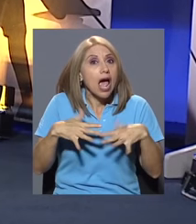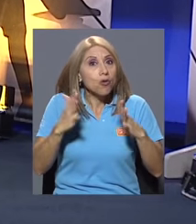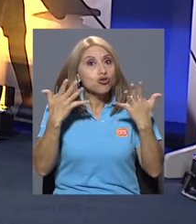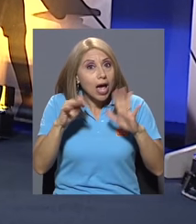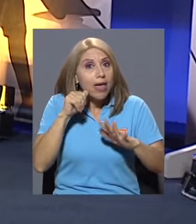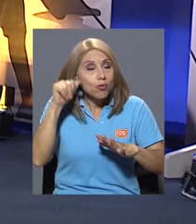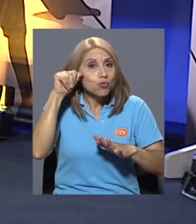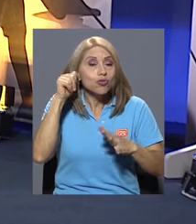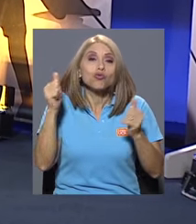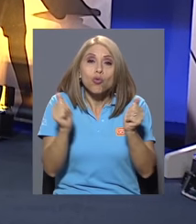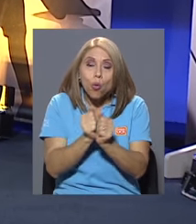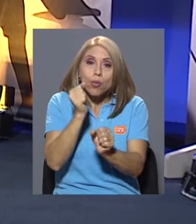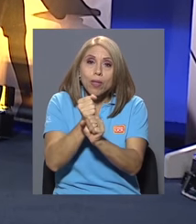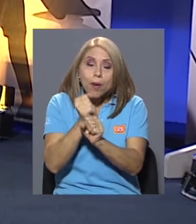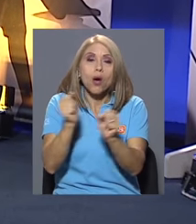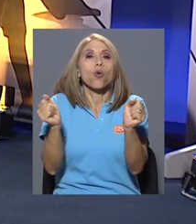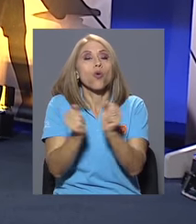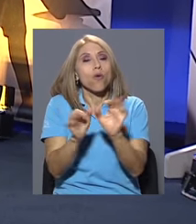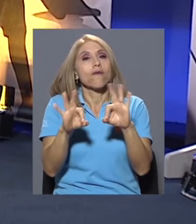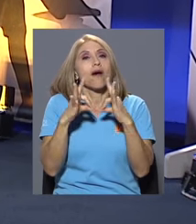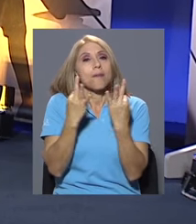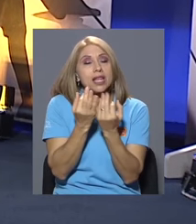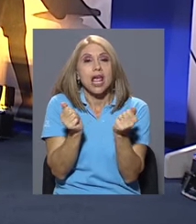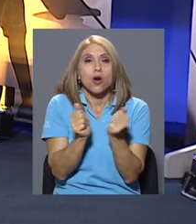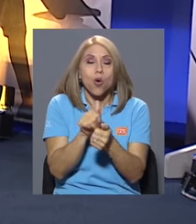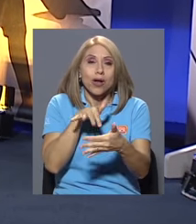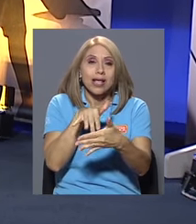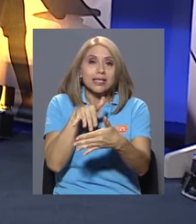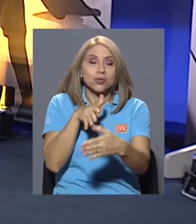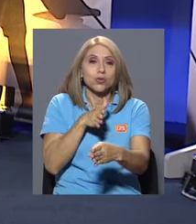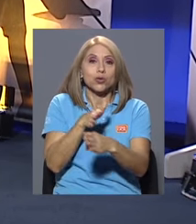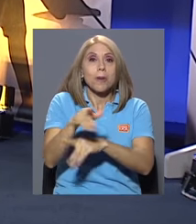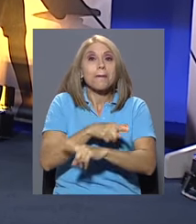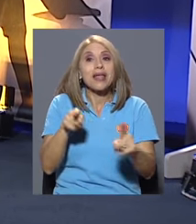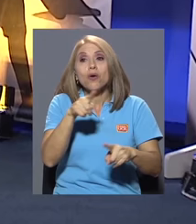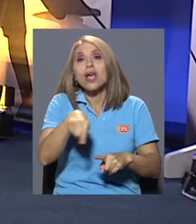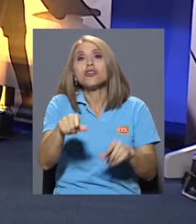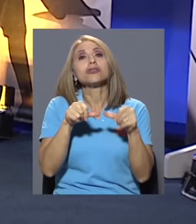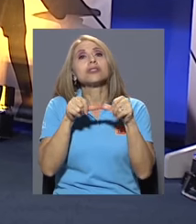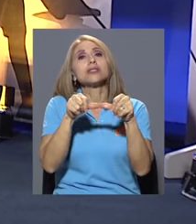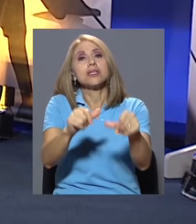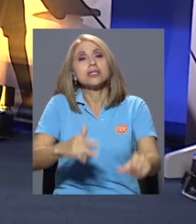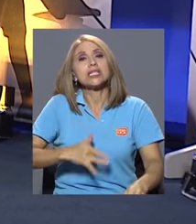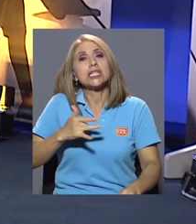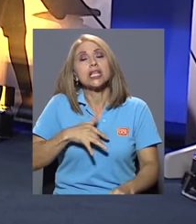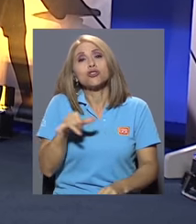aún con familia o aún con carreras, se sienten como niños, se sienten